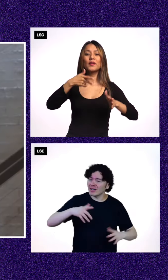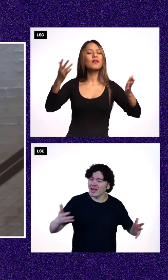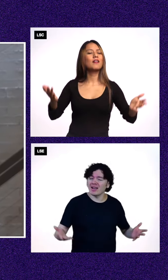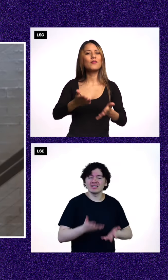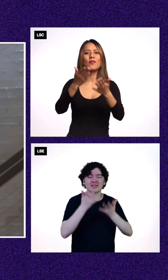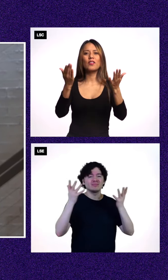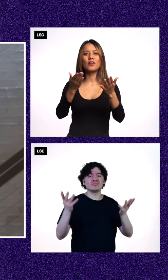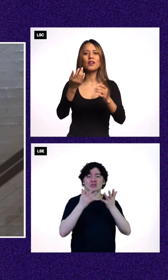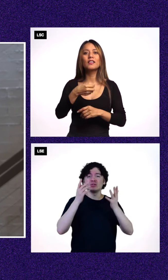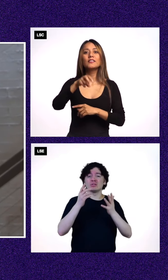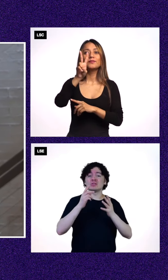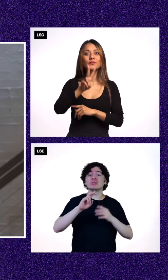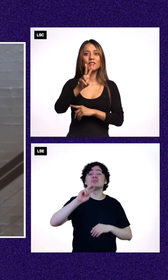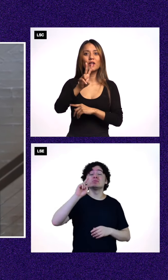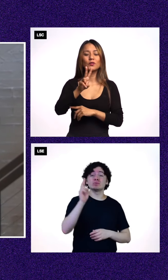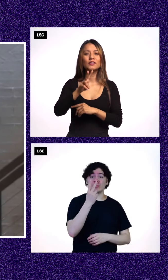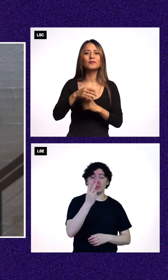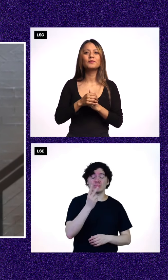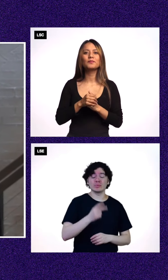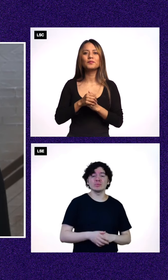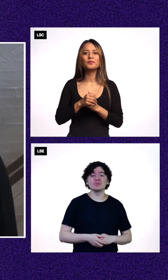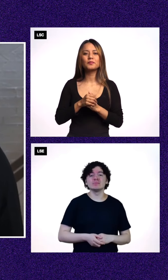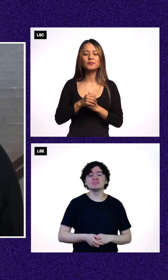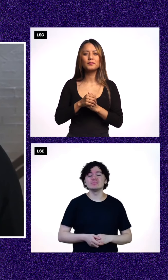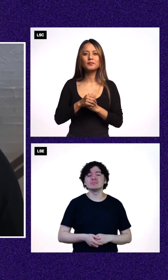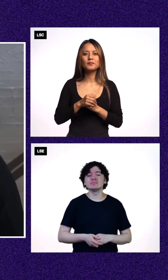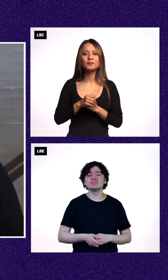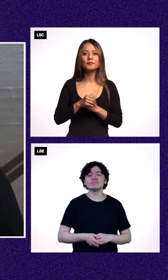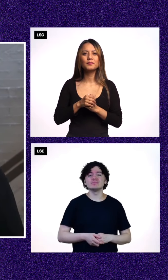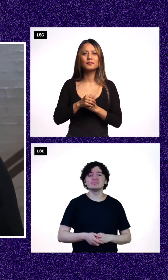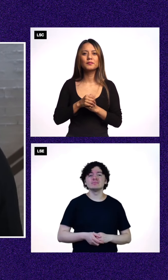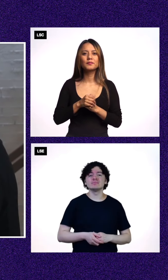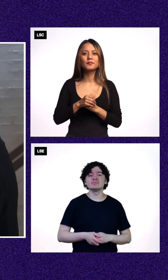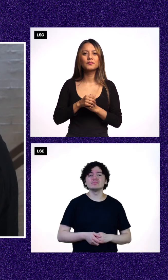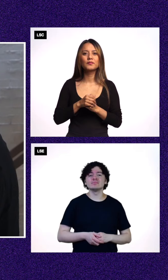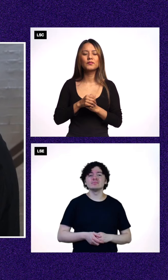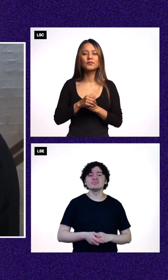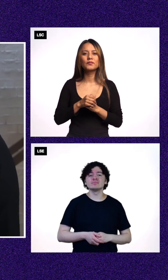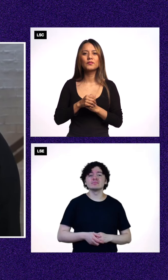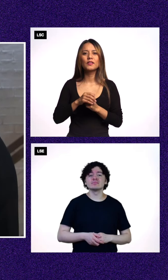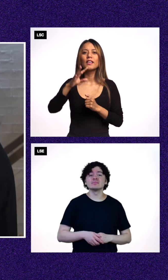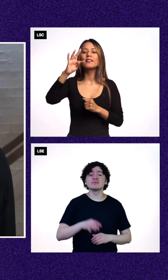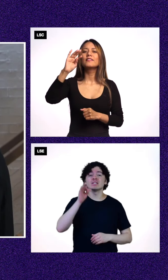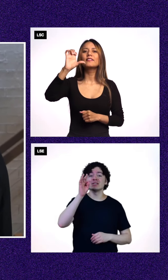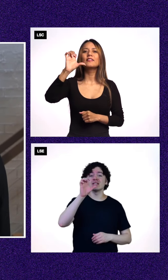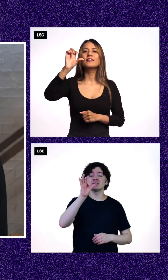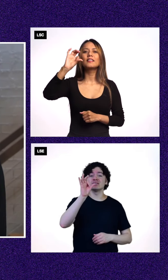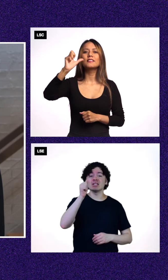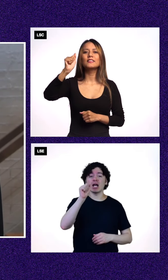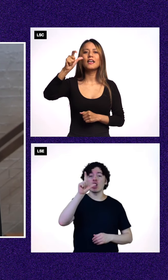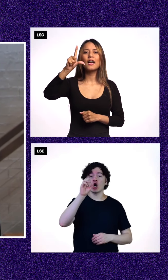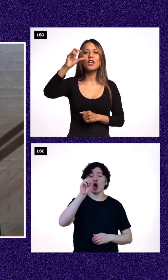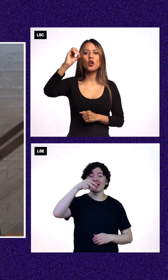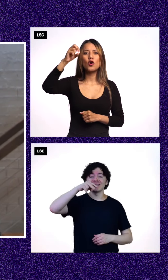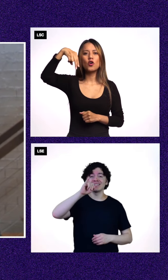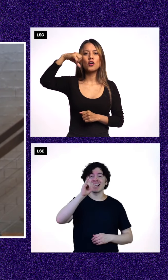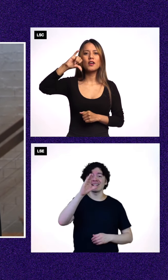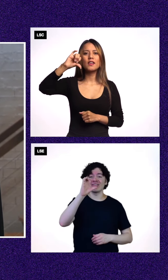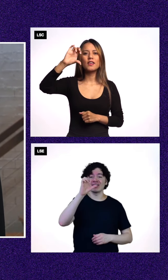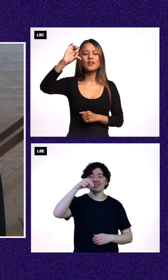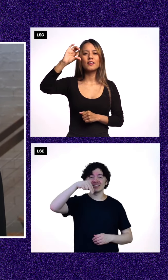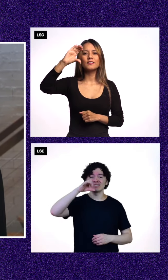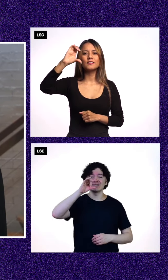Segunda Tesalonicenses capítulo 2, versículos 16 y 17. Y el mismo Señor Jesucristo nuestro y Dios nuestro